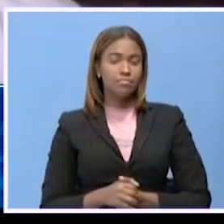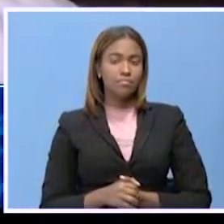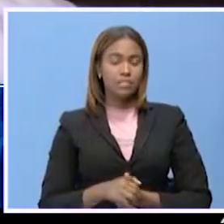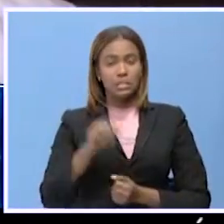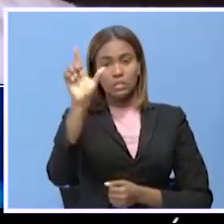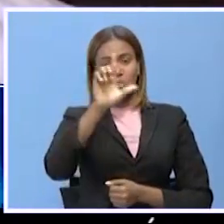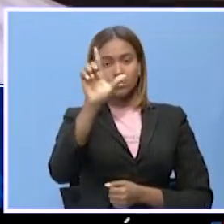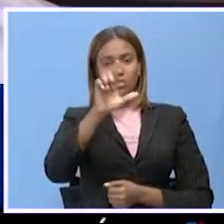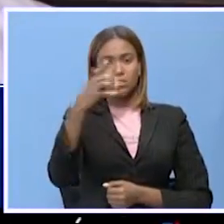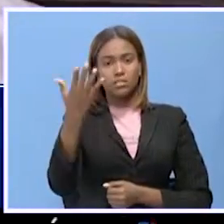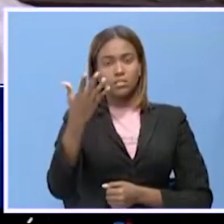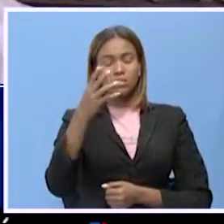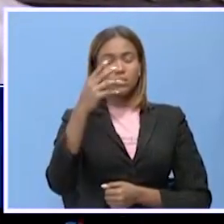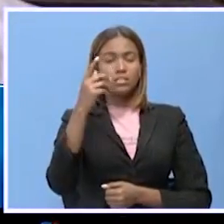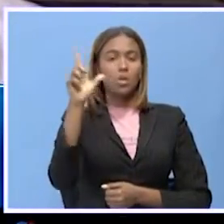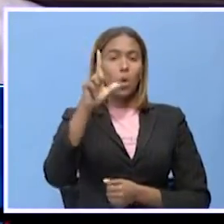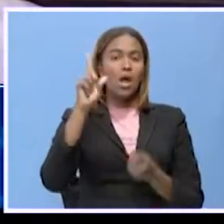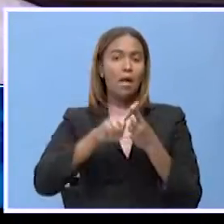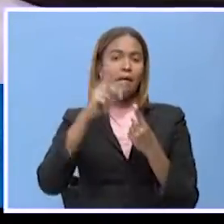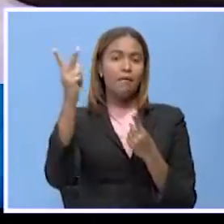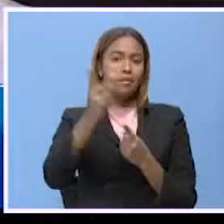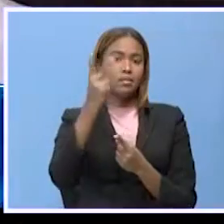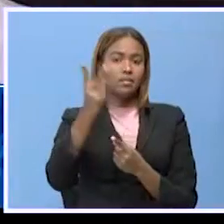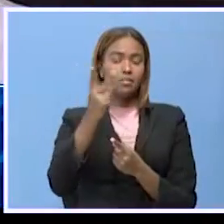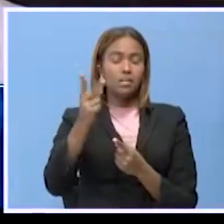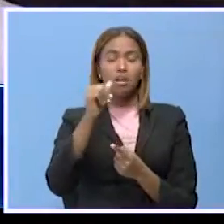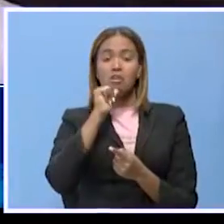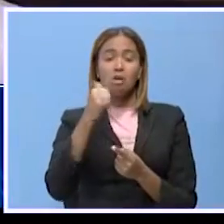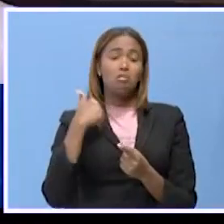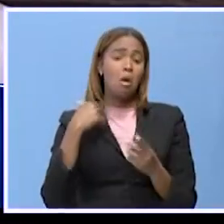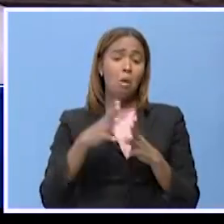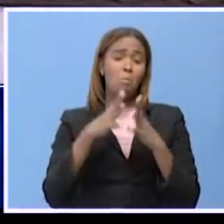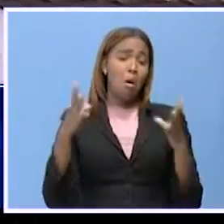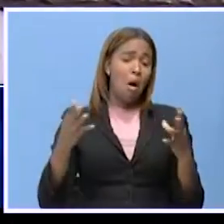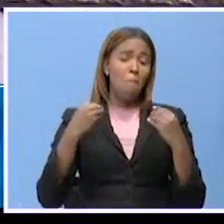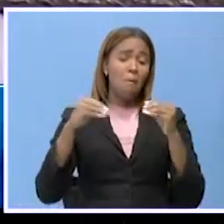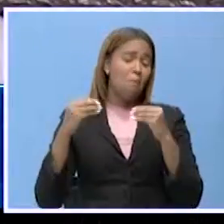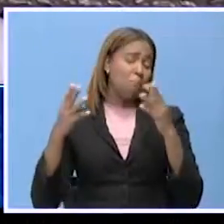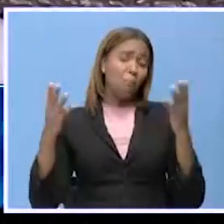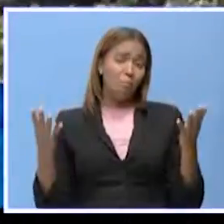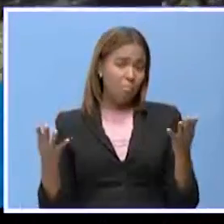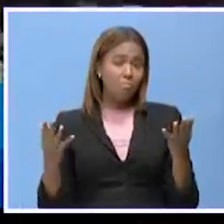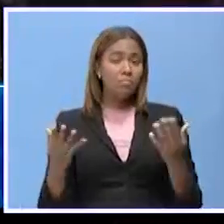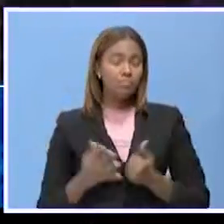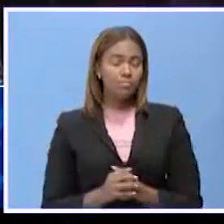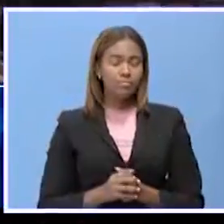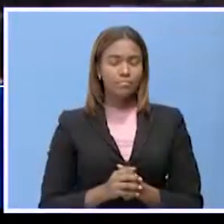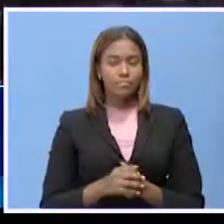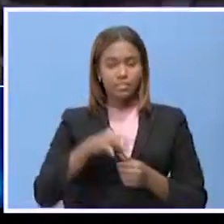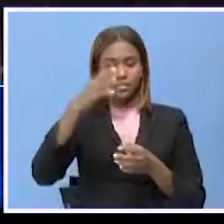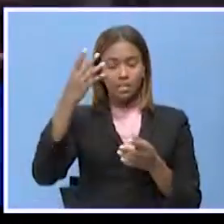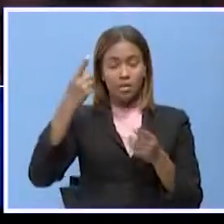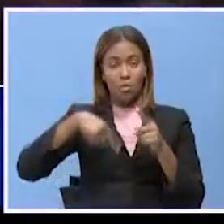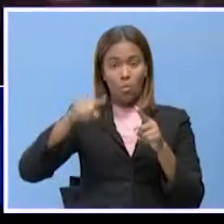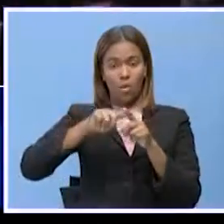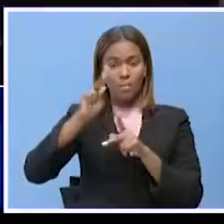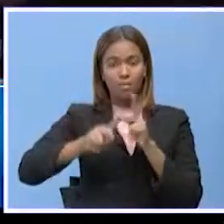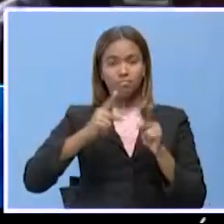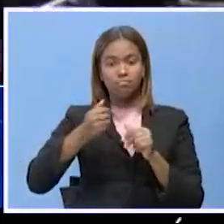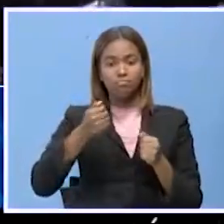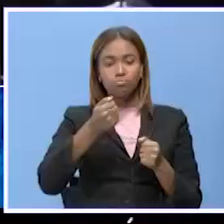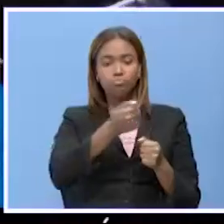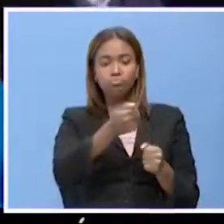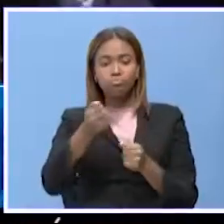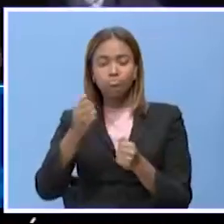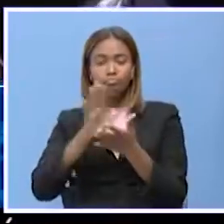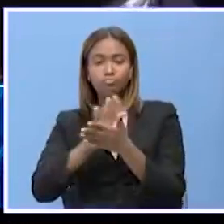Los lunes, de lunes a viernes, no hay mucha cosa en realidad. Alfombras desinfectantes, alcohol en las